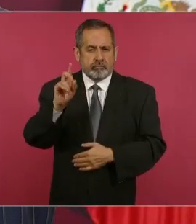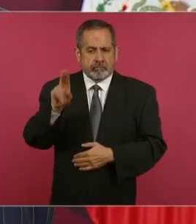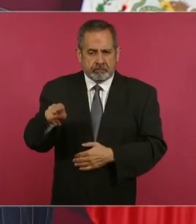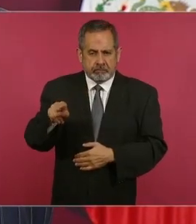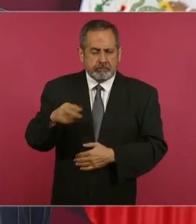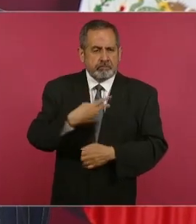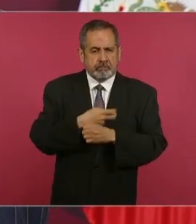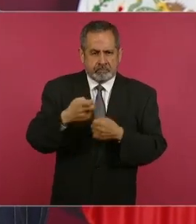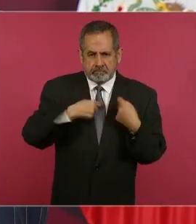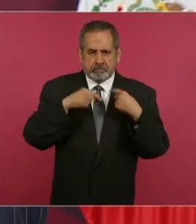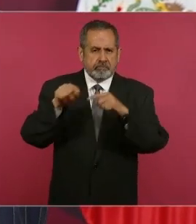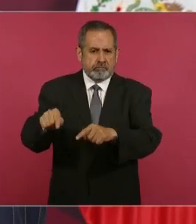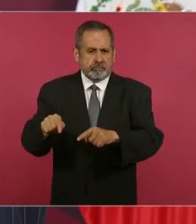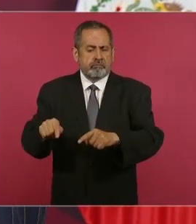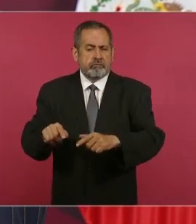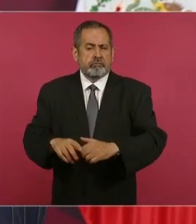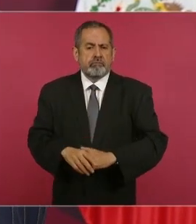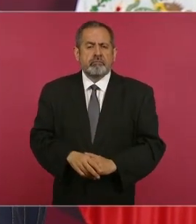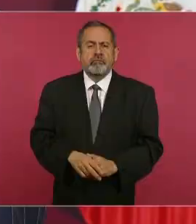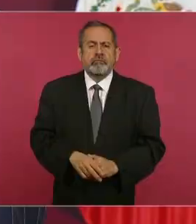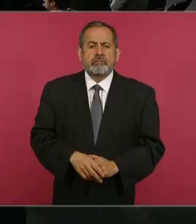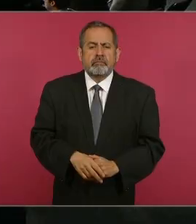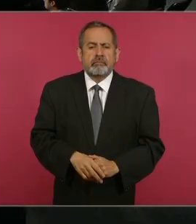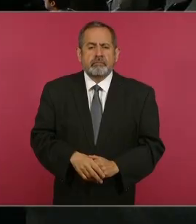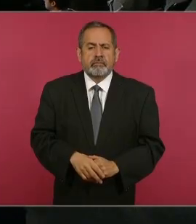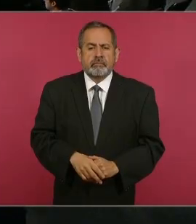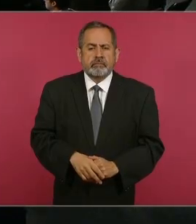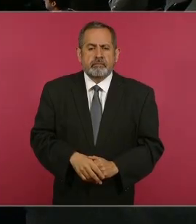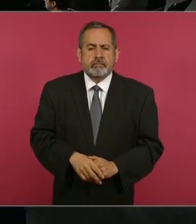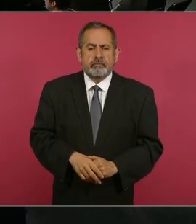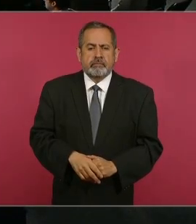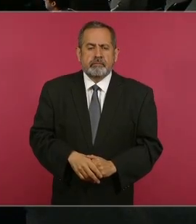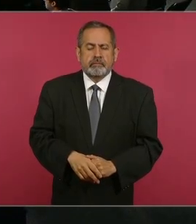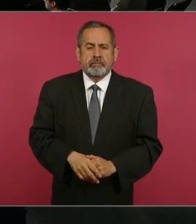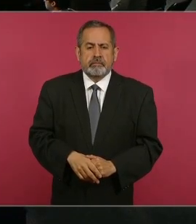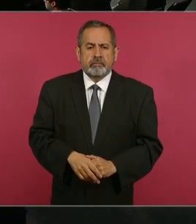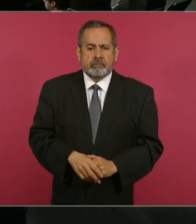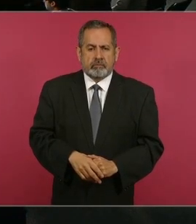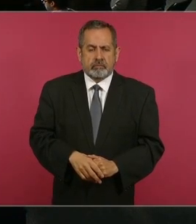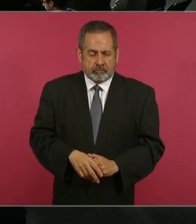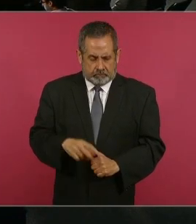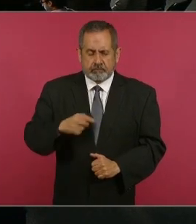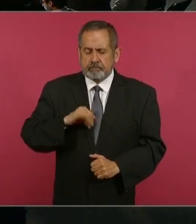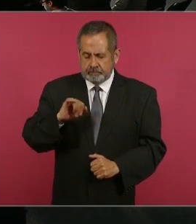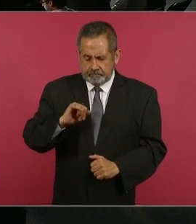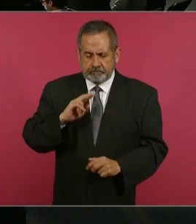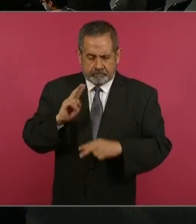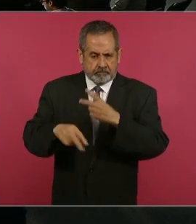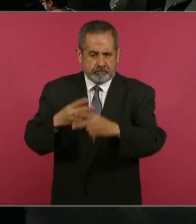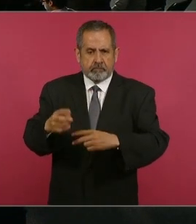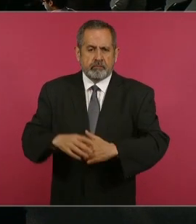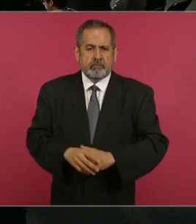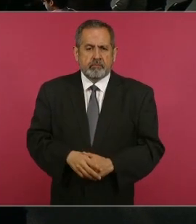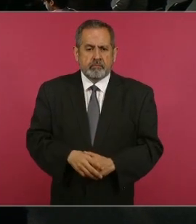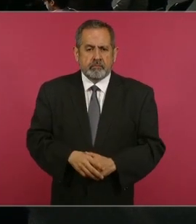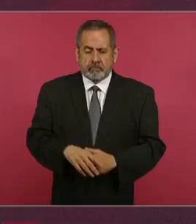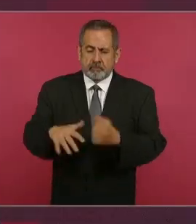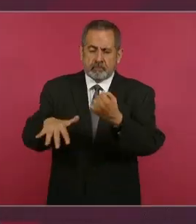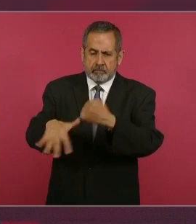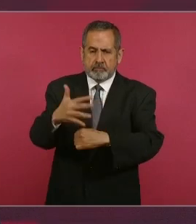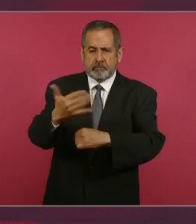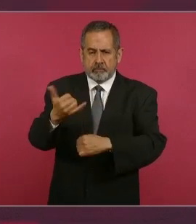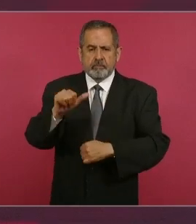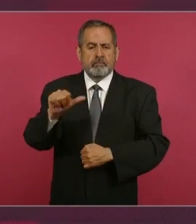Biden. ¿Ya está confirmada? ¿Confirmado? Sí, voy a ir. 15 y